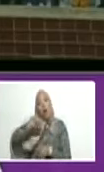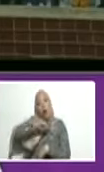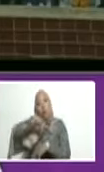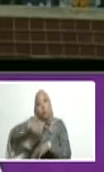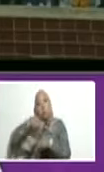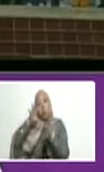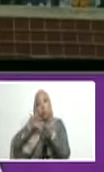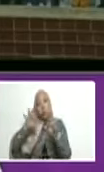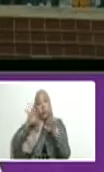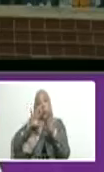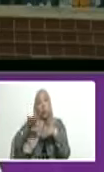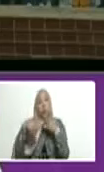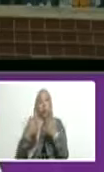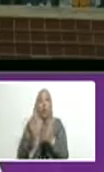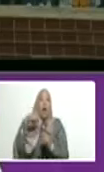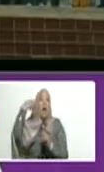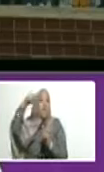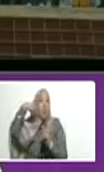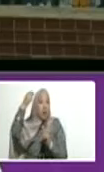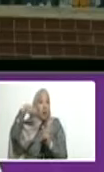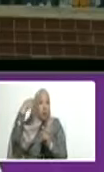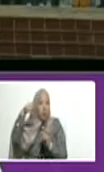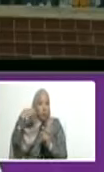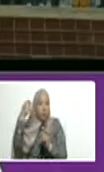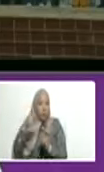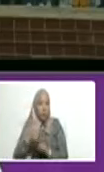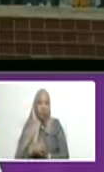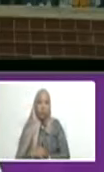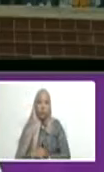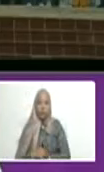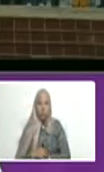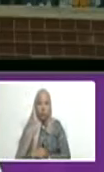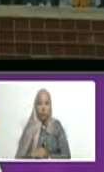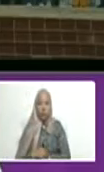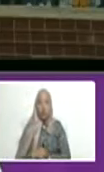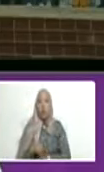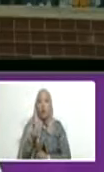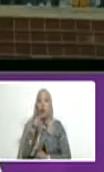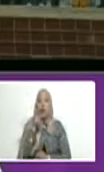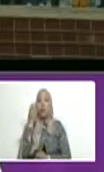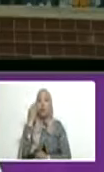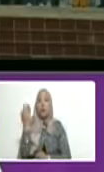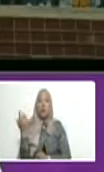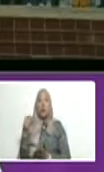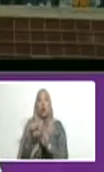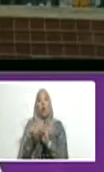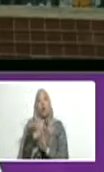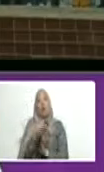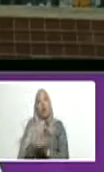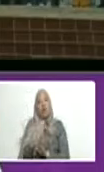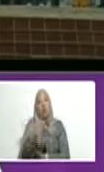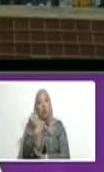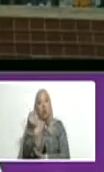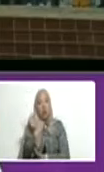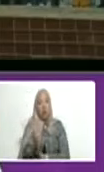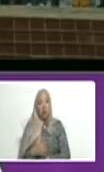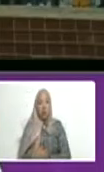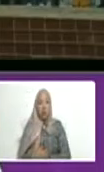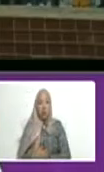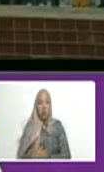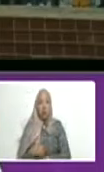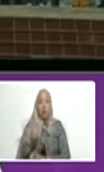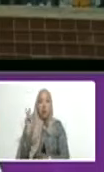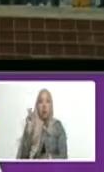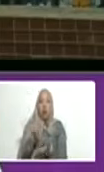Y lo contó todo. Ahí están los videos, con pelos y señales, de dónde sacan la plata.